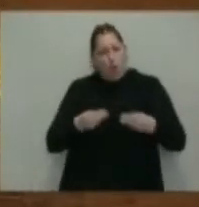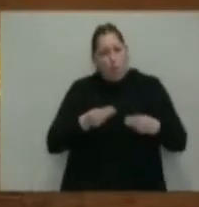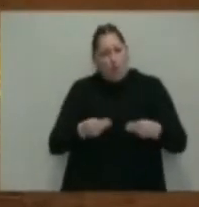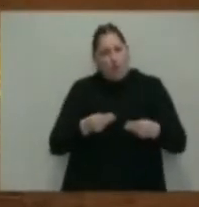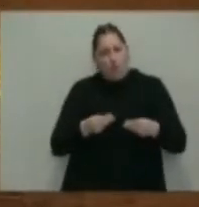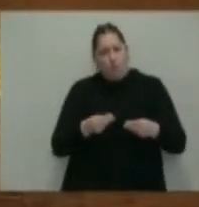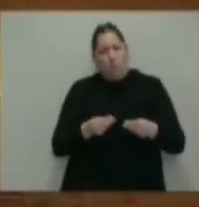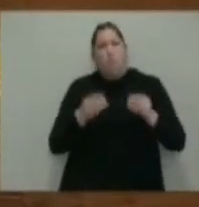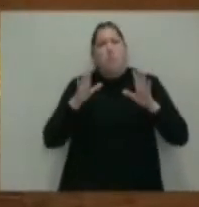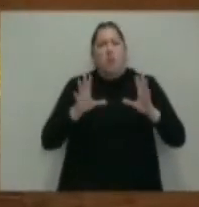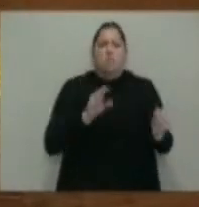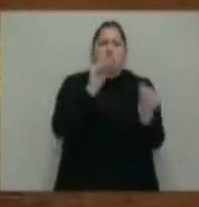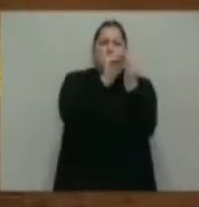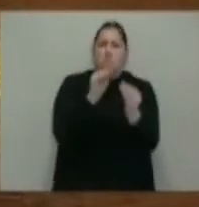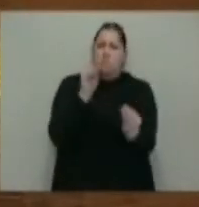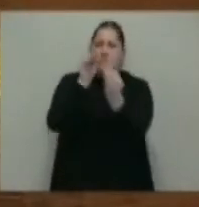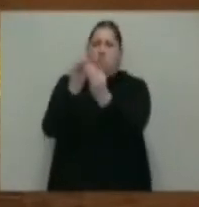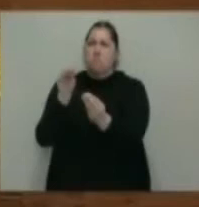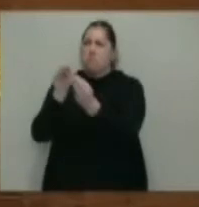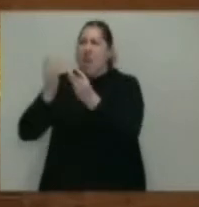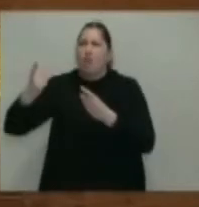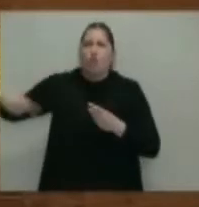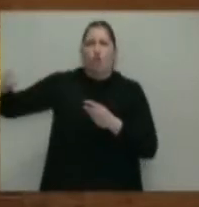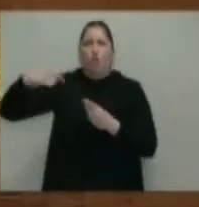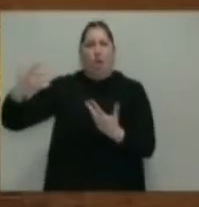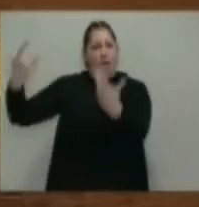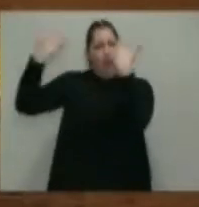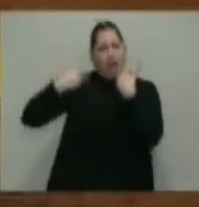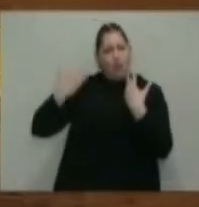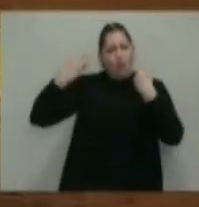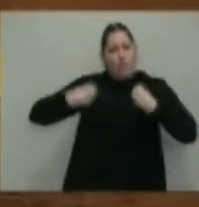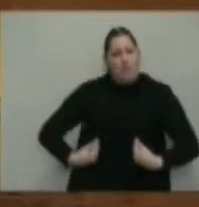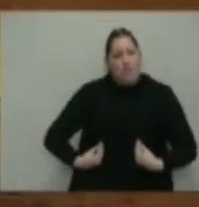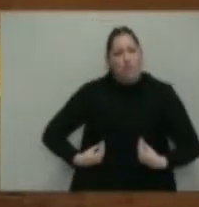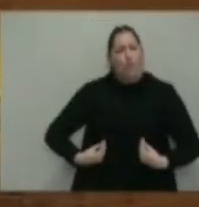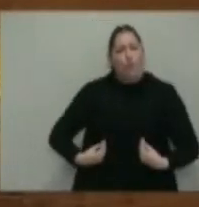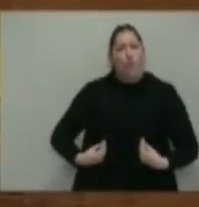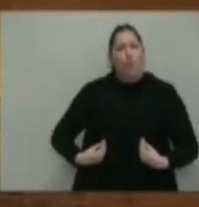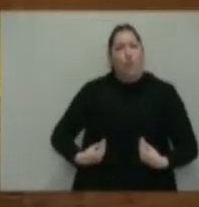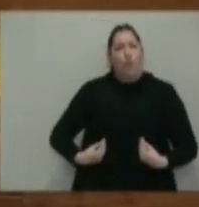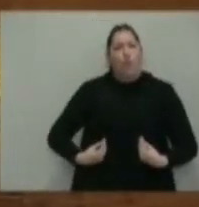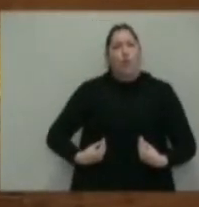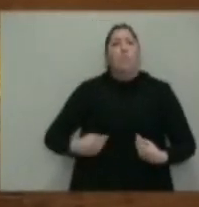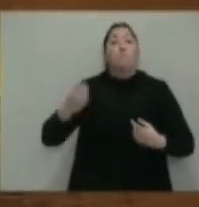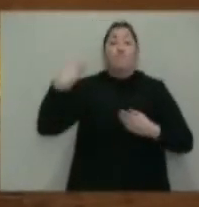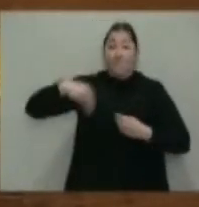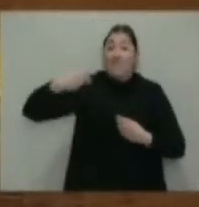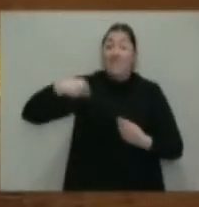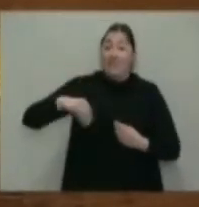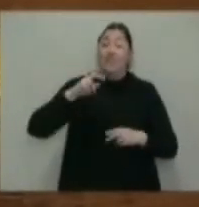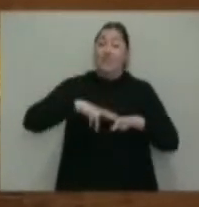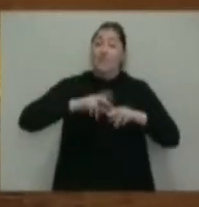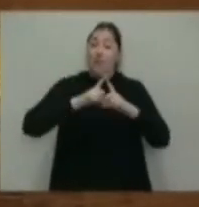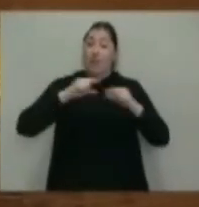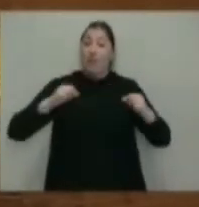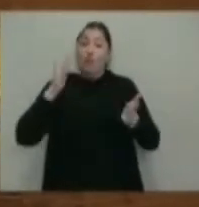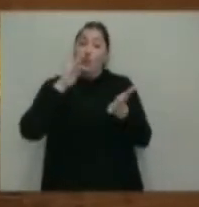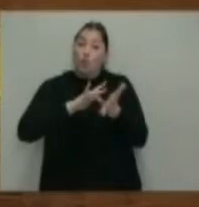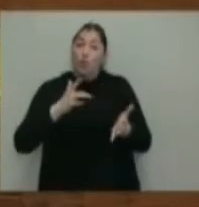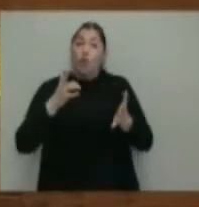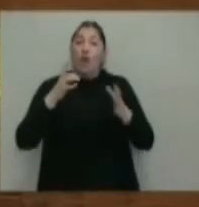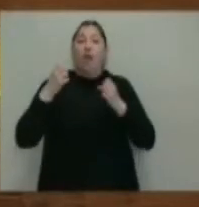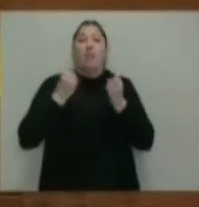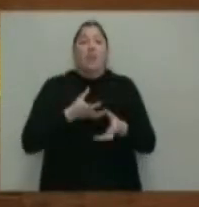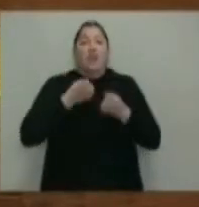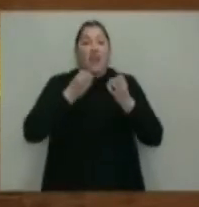que la coincidencia en todos los organismos internacionales es en la misma. Pero es que, además, el propio presidente del Principado de Asturias suscribió la declaración